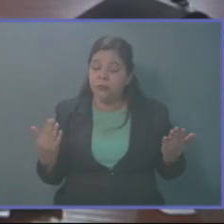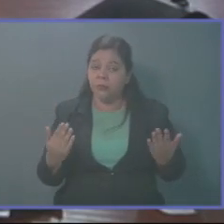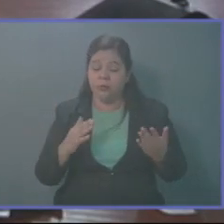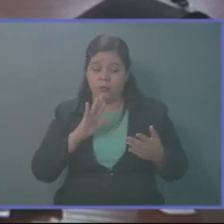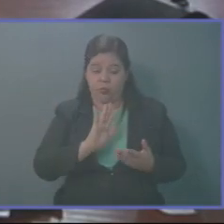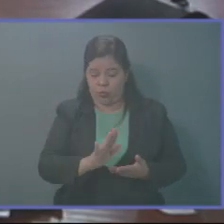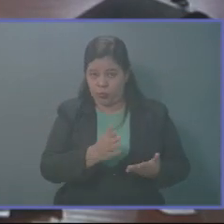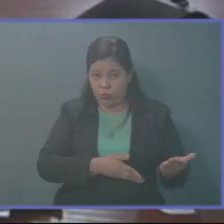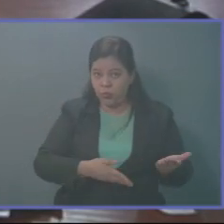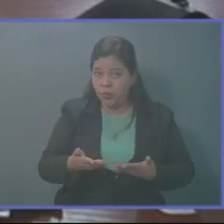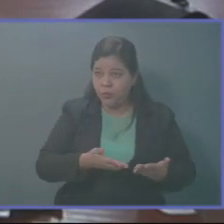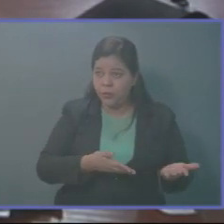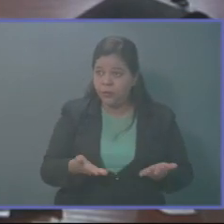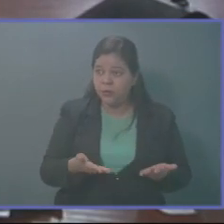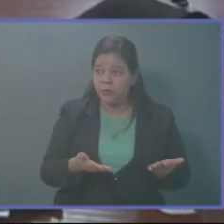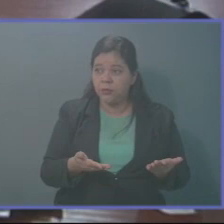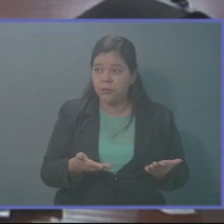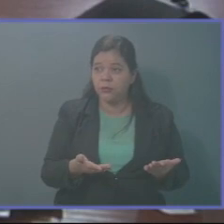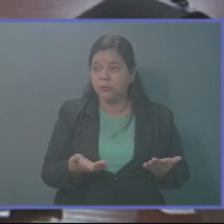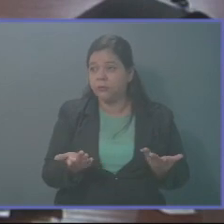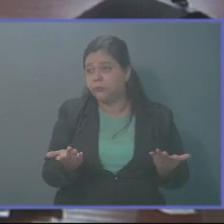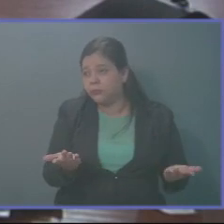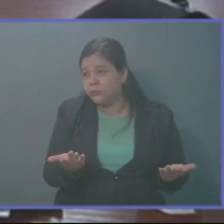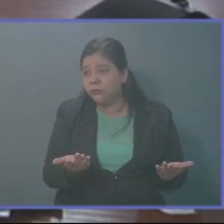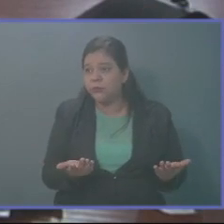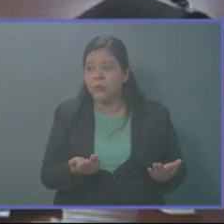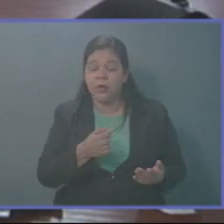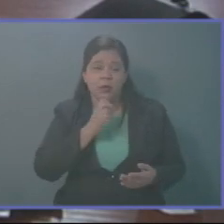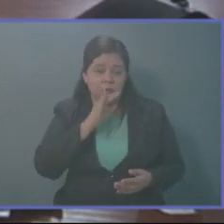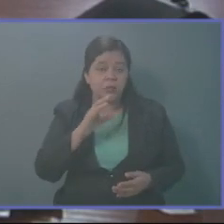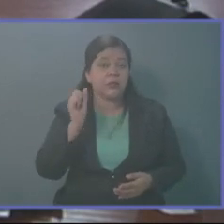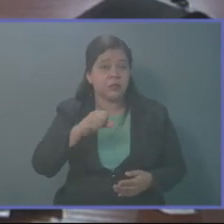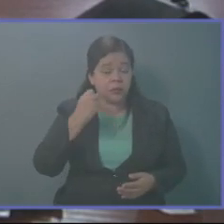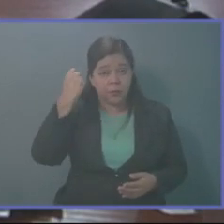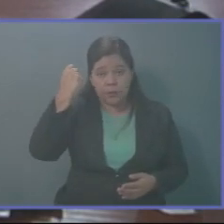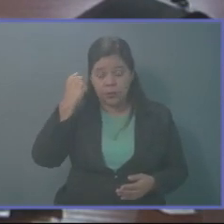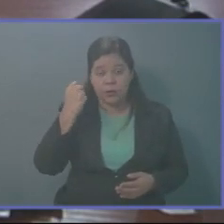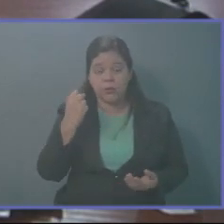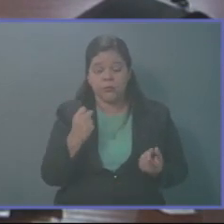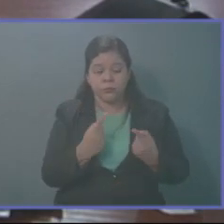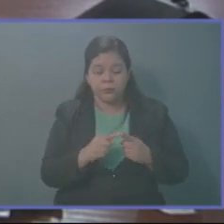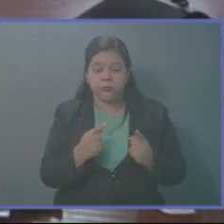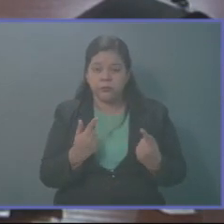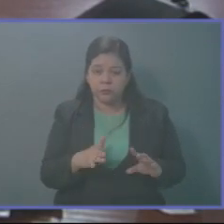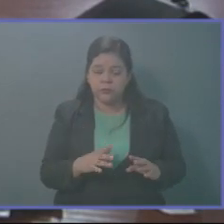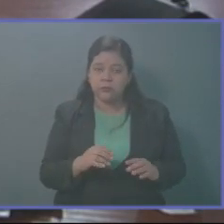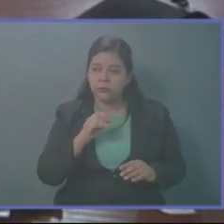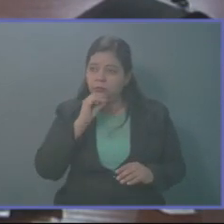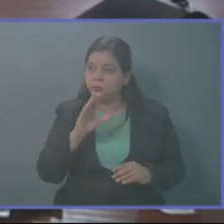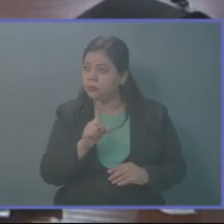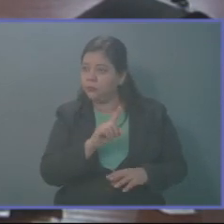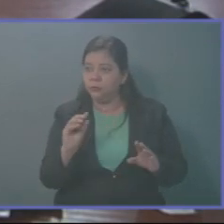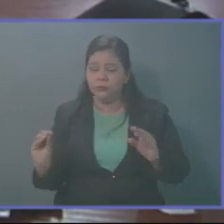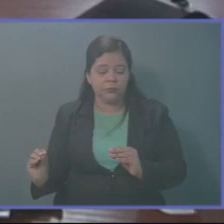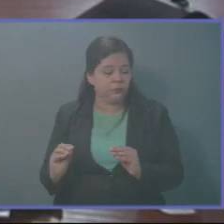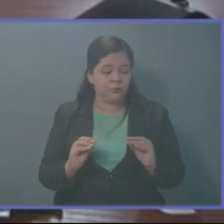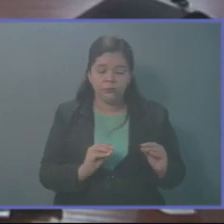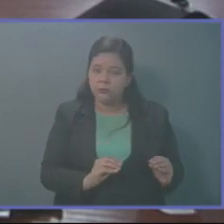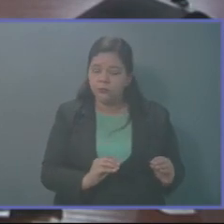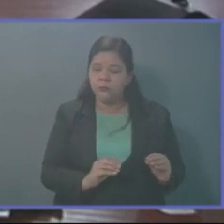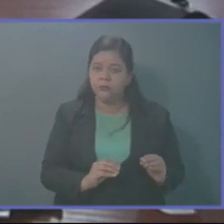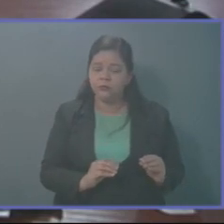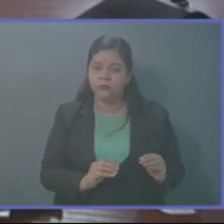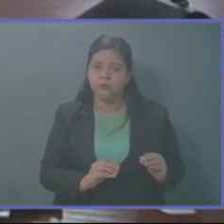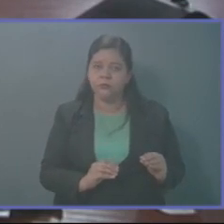prestan termina siendo absolutamente indispensable, llevó a que no les aplicaran la